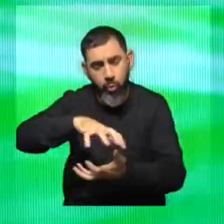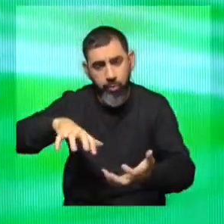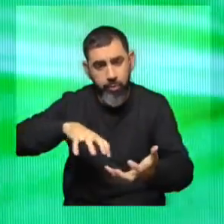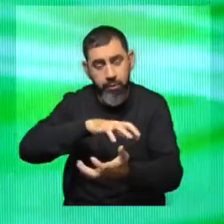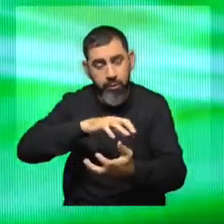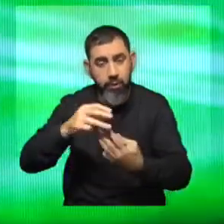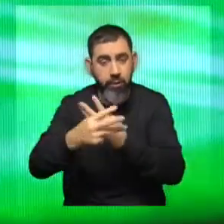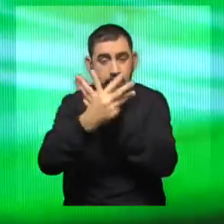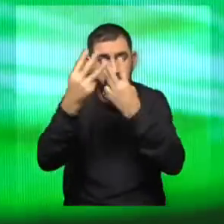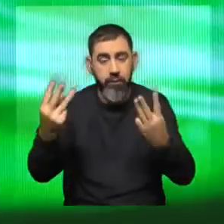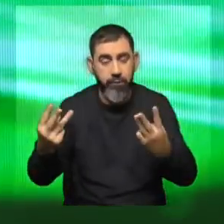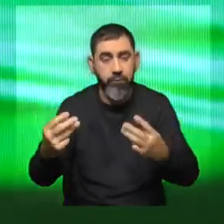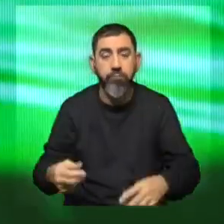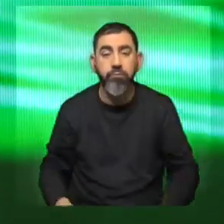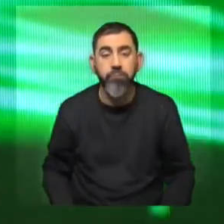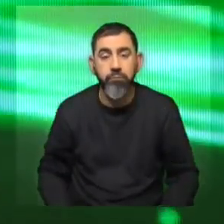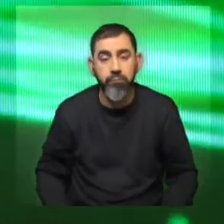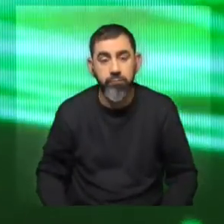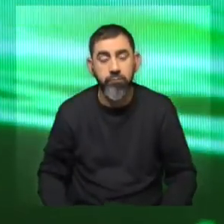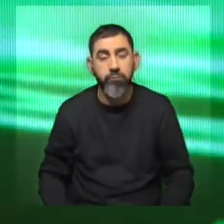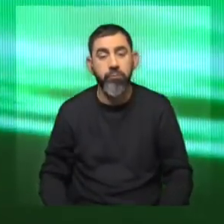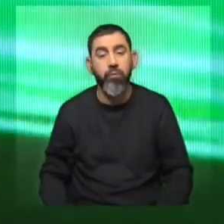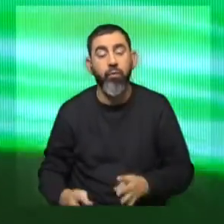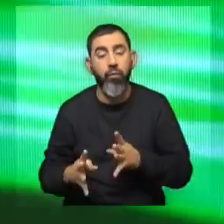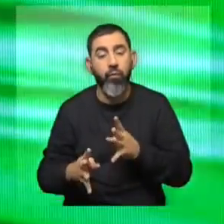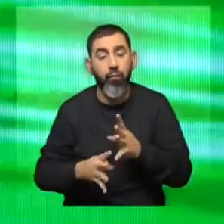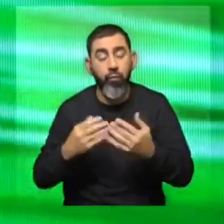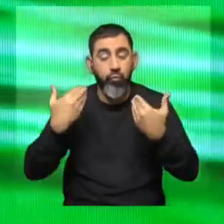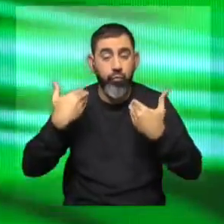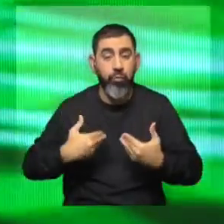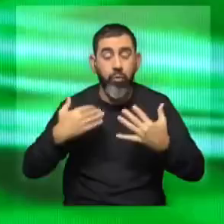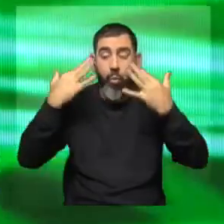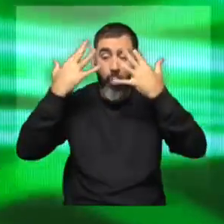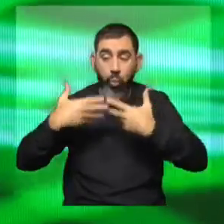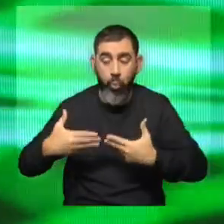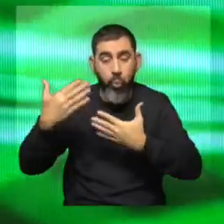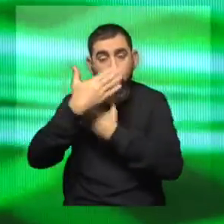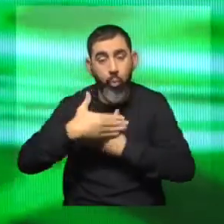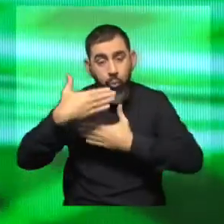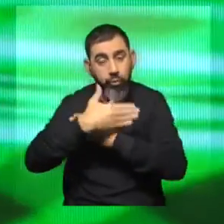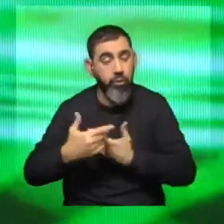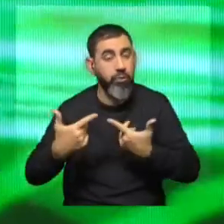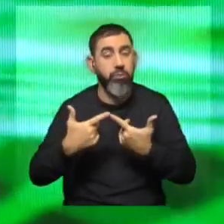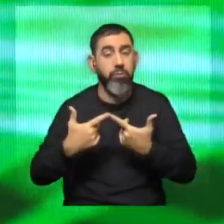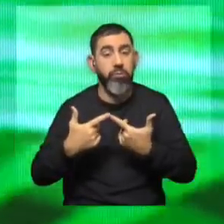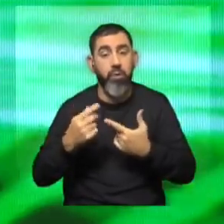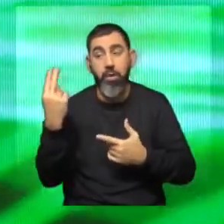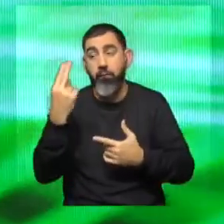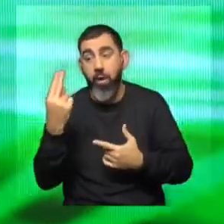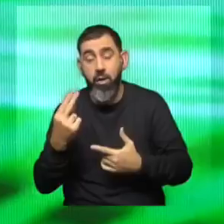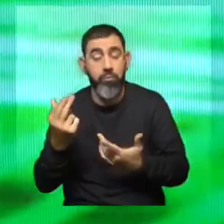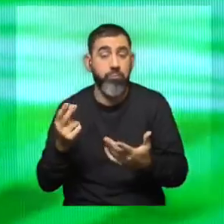no digamos en términos de de digamos del funcionamiento biológico de la persona el bañarse el El Bueno El ir al baño